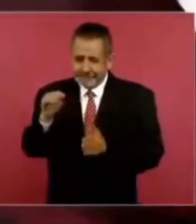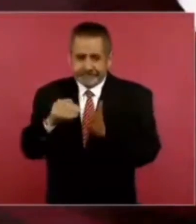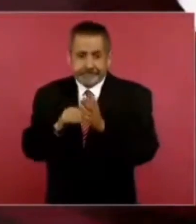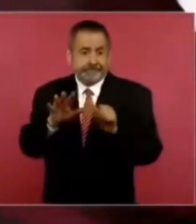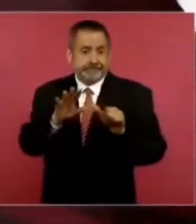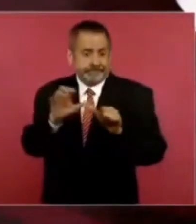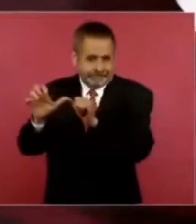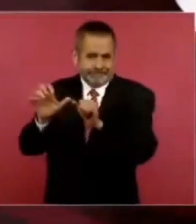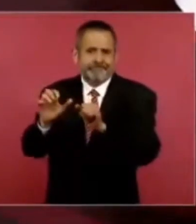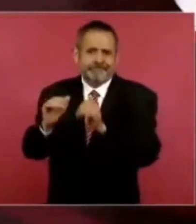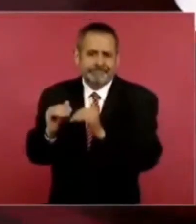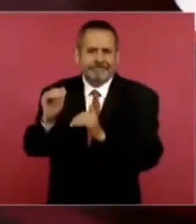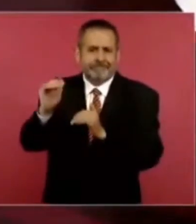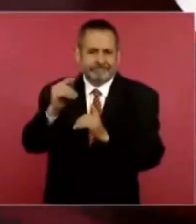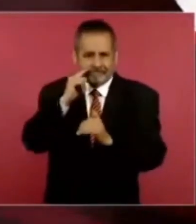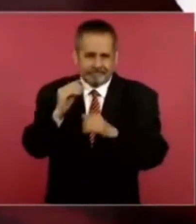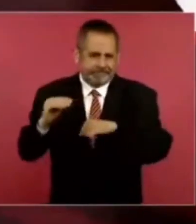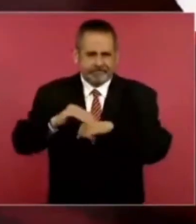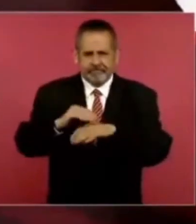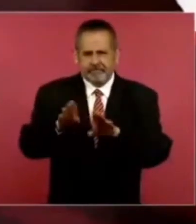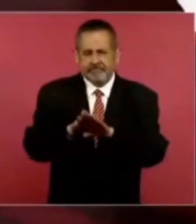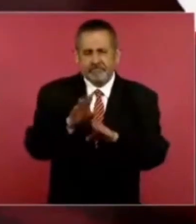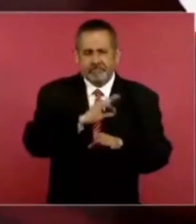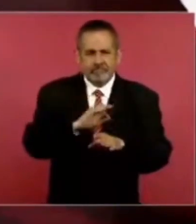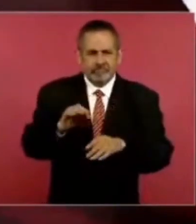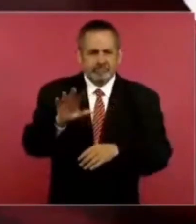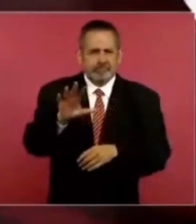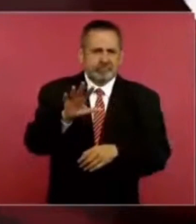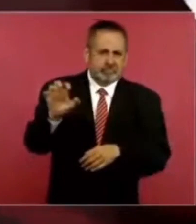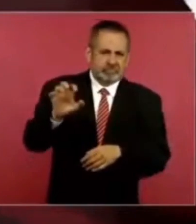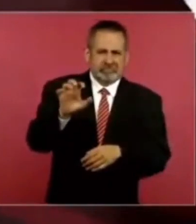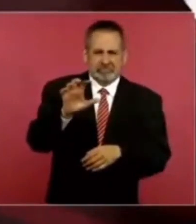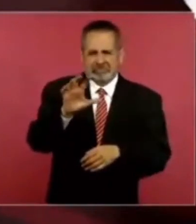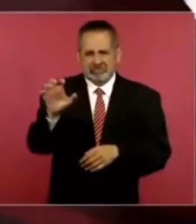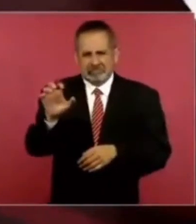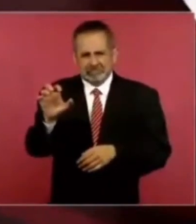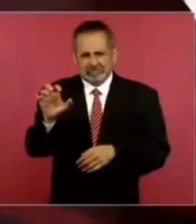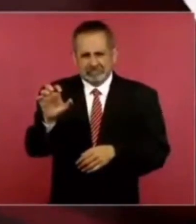3.677.000. Aquí estamos como 500